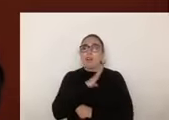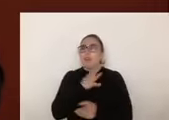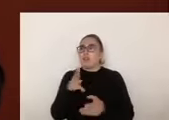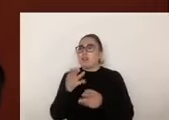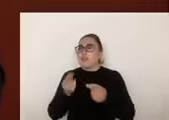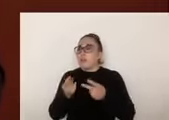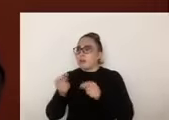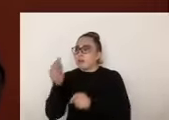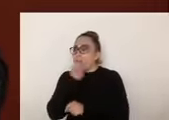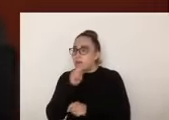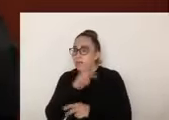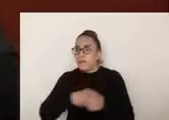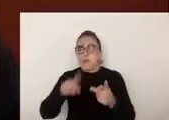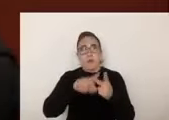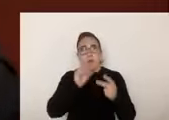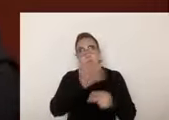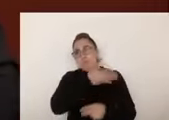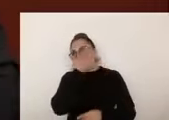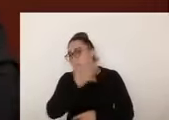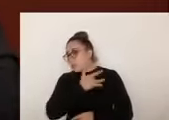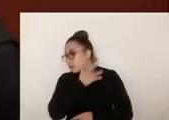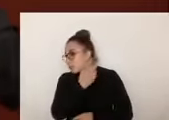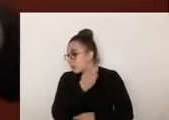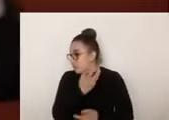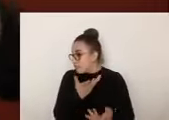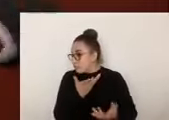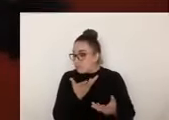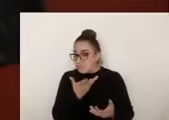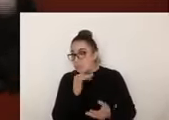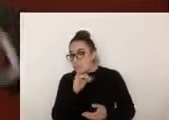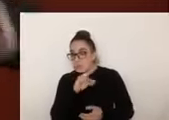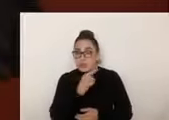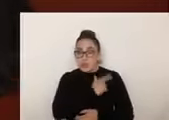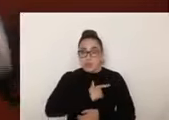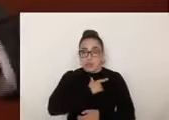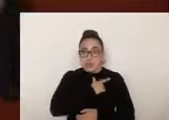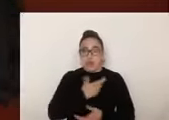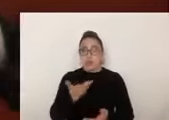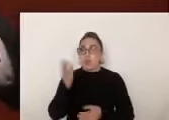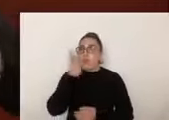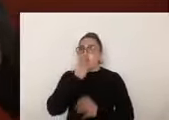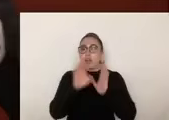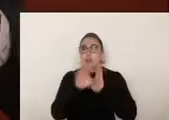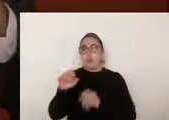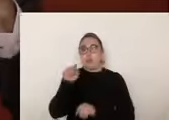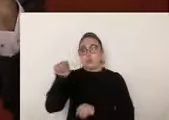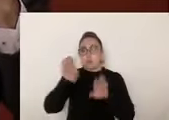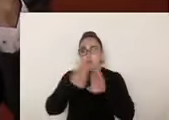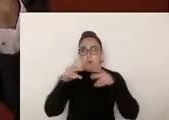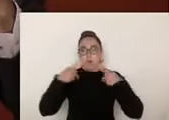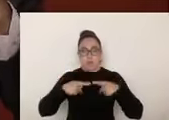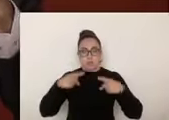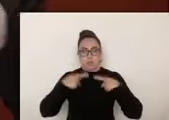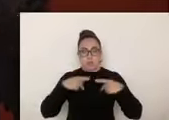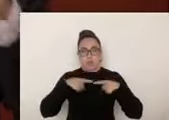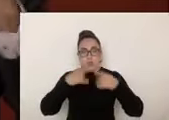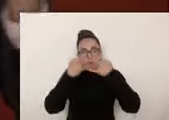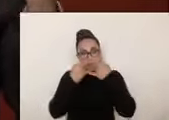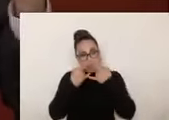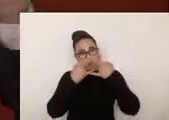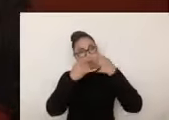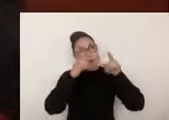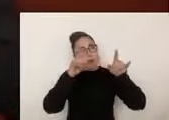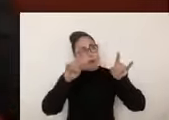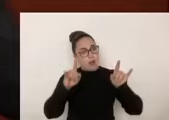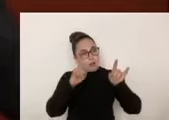pueden influir. Esto no es una cuestión de cuando usted apuñaló por tercera vez, habían abierto la puerta de la pastelería, entonces vamos a